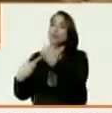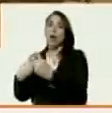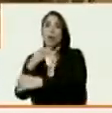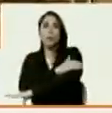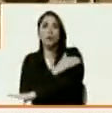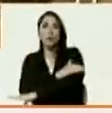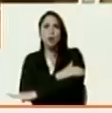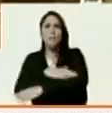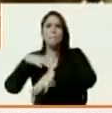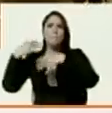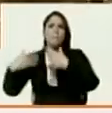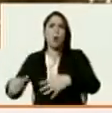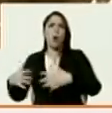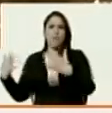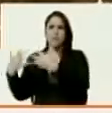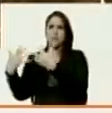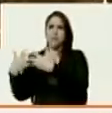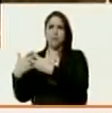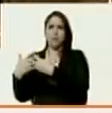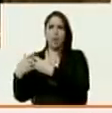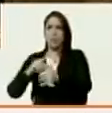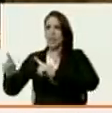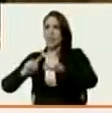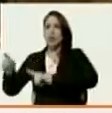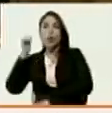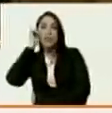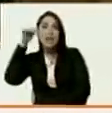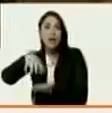bastante guarimba dirigió allá en Yaracuy.